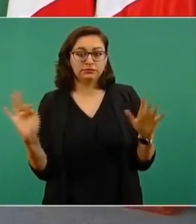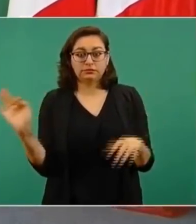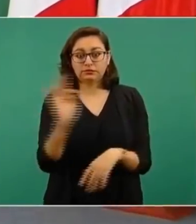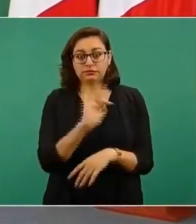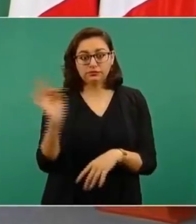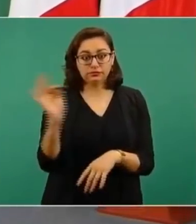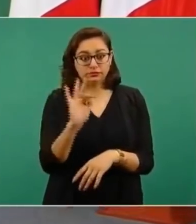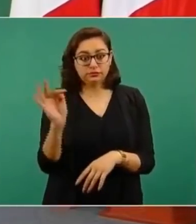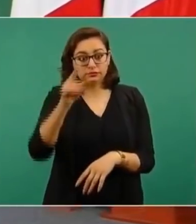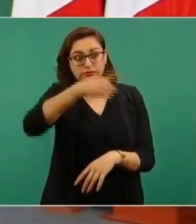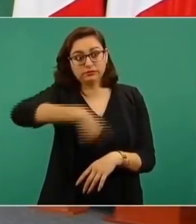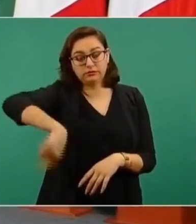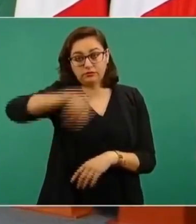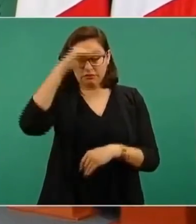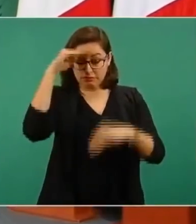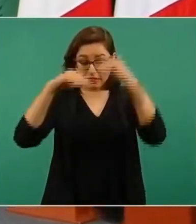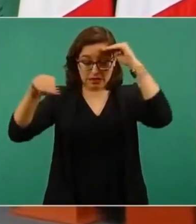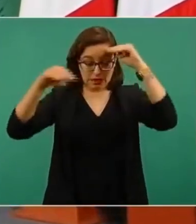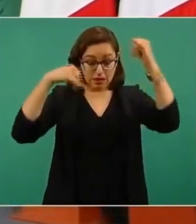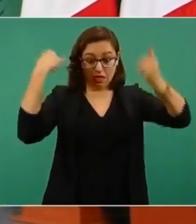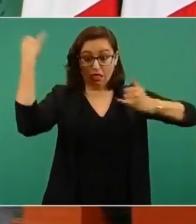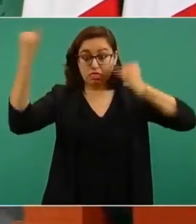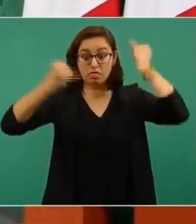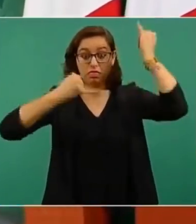echen a andar una campaña